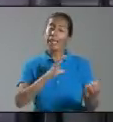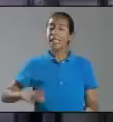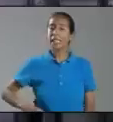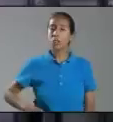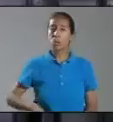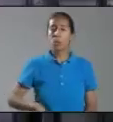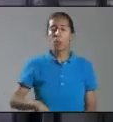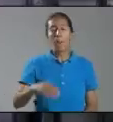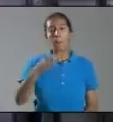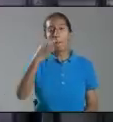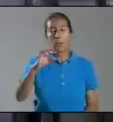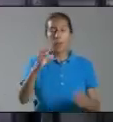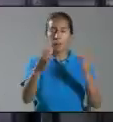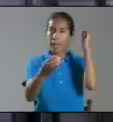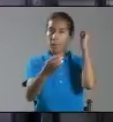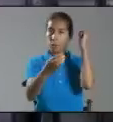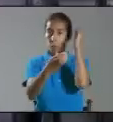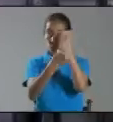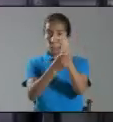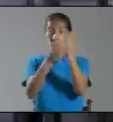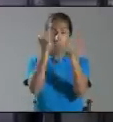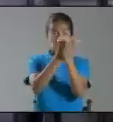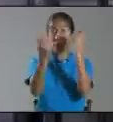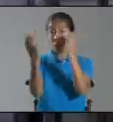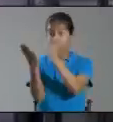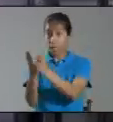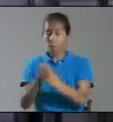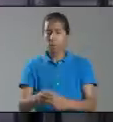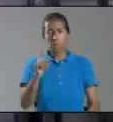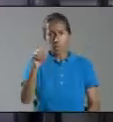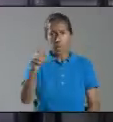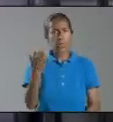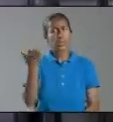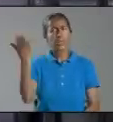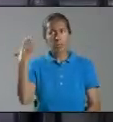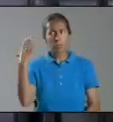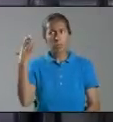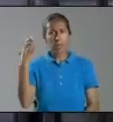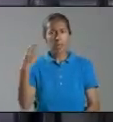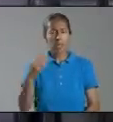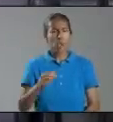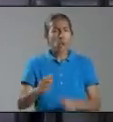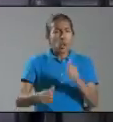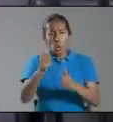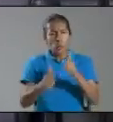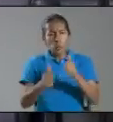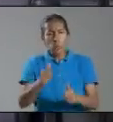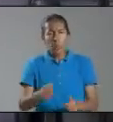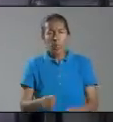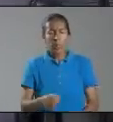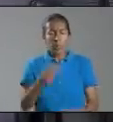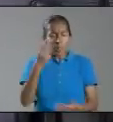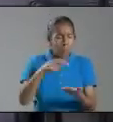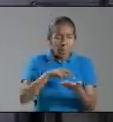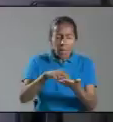de él mismo. Entonces él se fue, pero siempre con duda. Y va leyendo Isaías capítulo 53 y